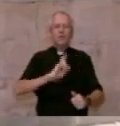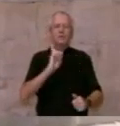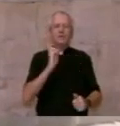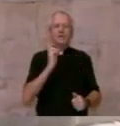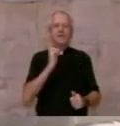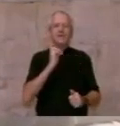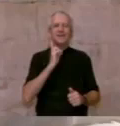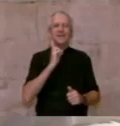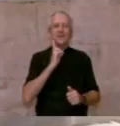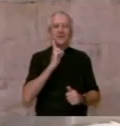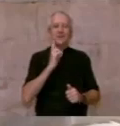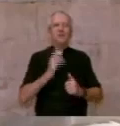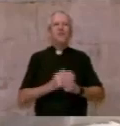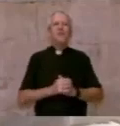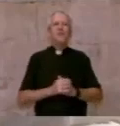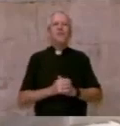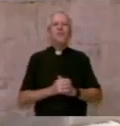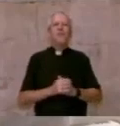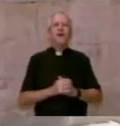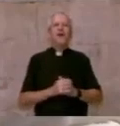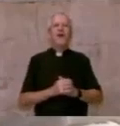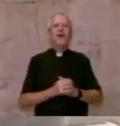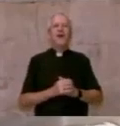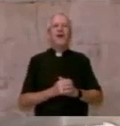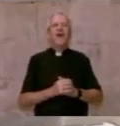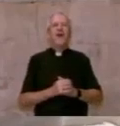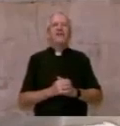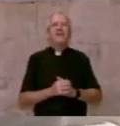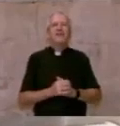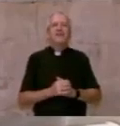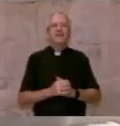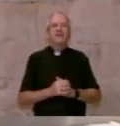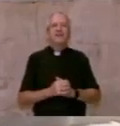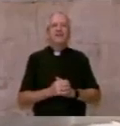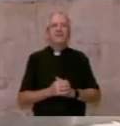la remisión de los pecados,